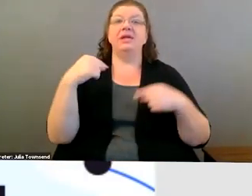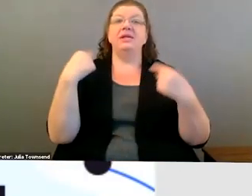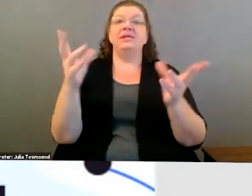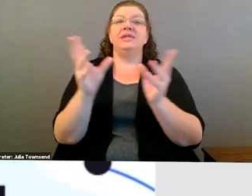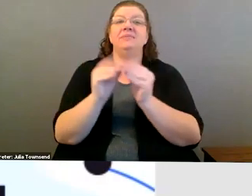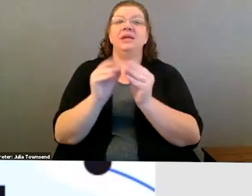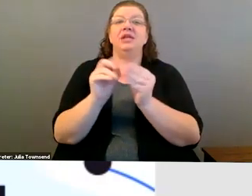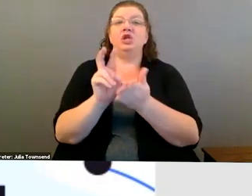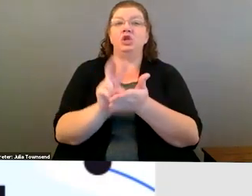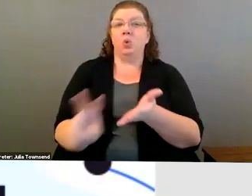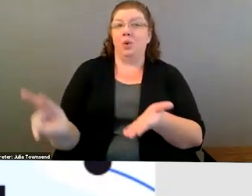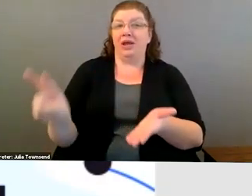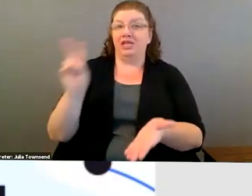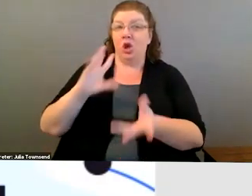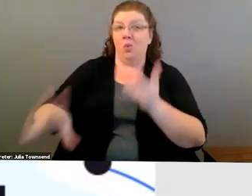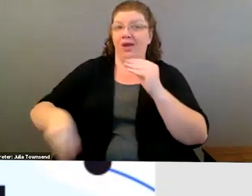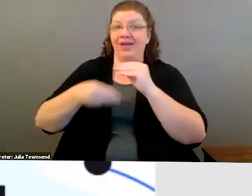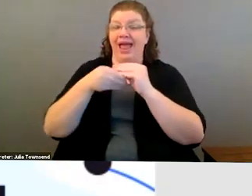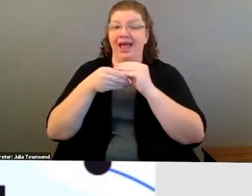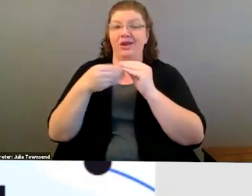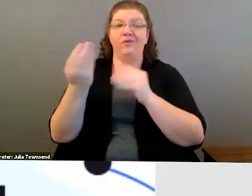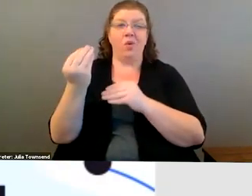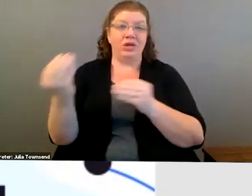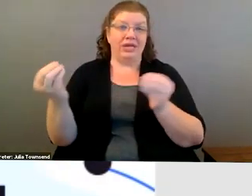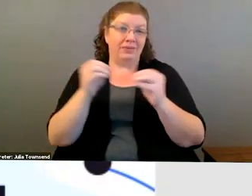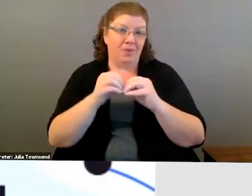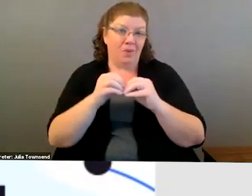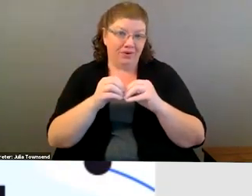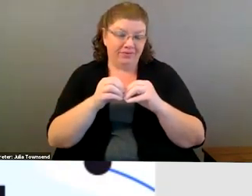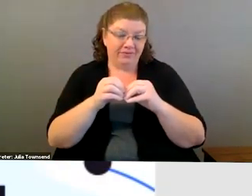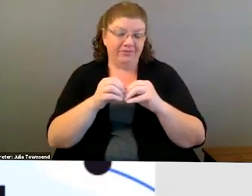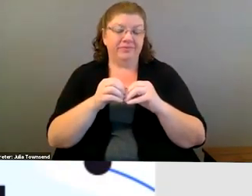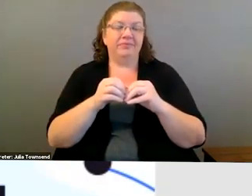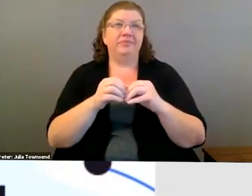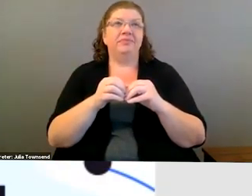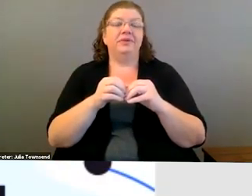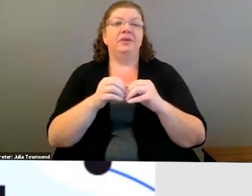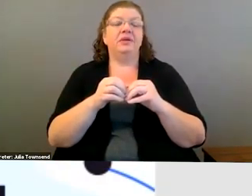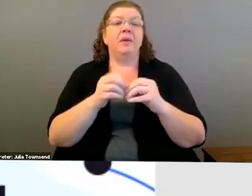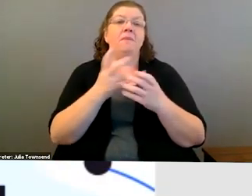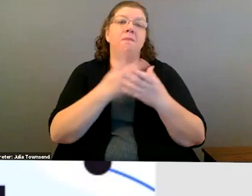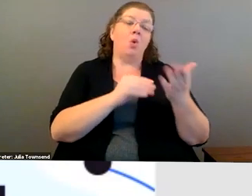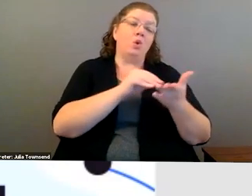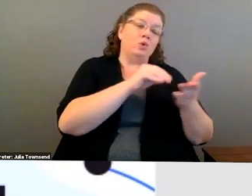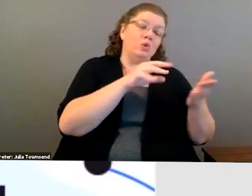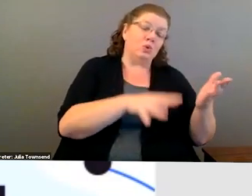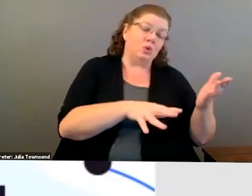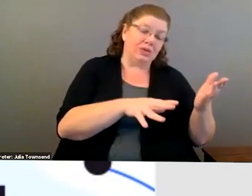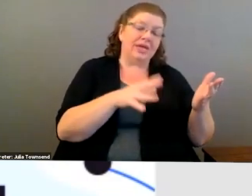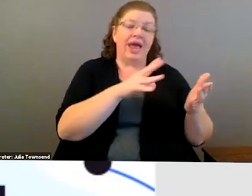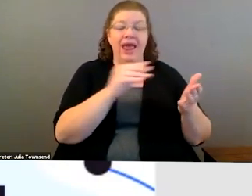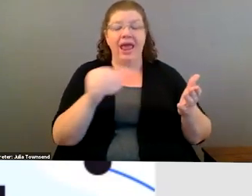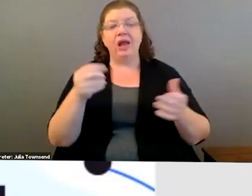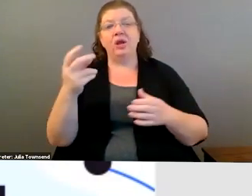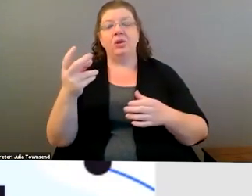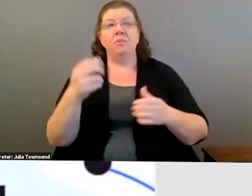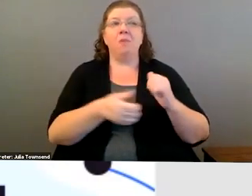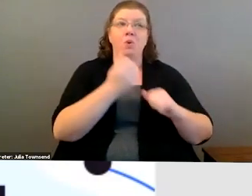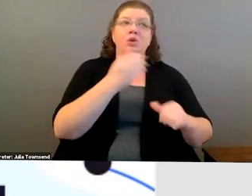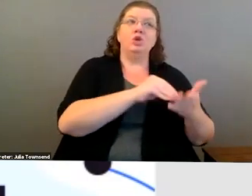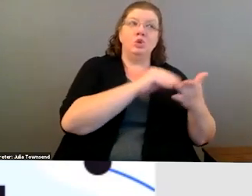la reunión hace dos semanas nosotros añadimos aquí un total de 14 casos adicionales 12 son de